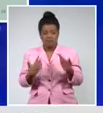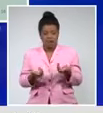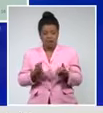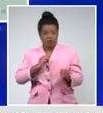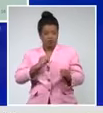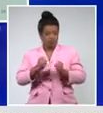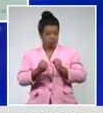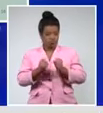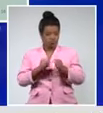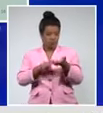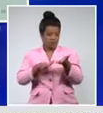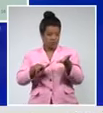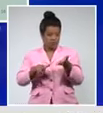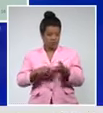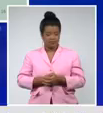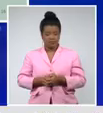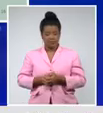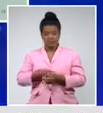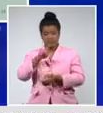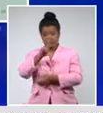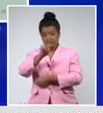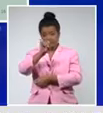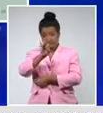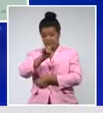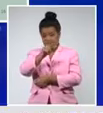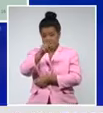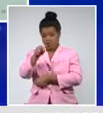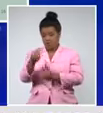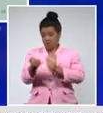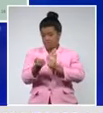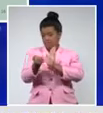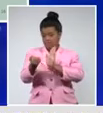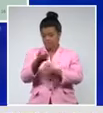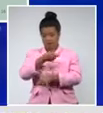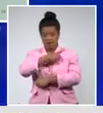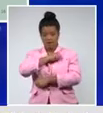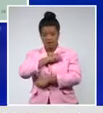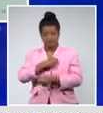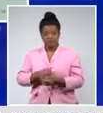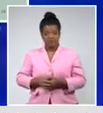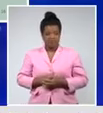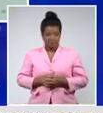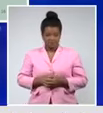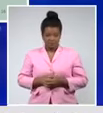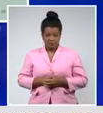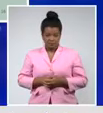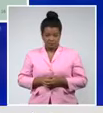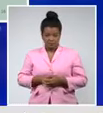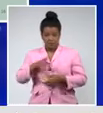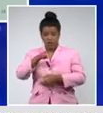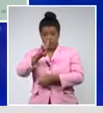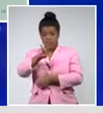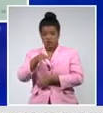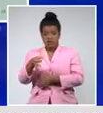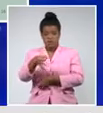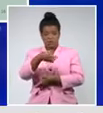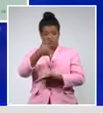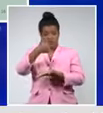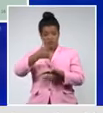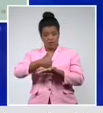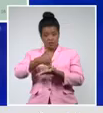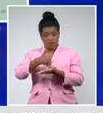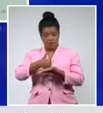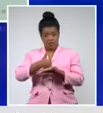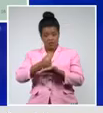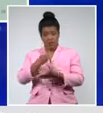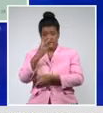controlado. 17 casos confirmados en el día de ayer, 12 en el municipio Cabecera, 3